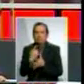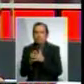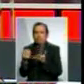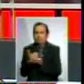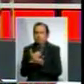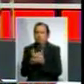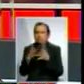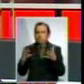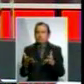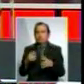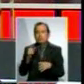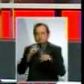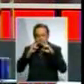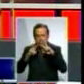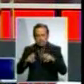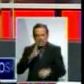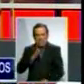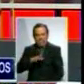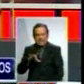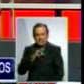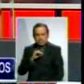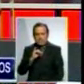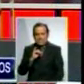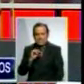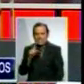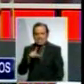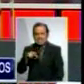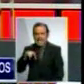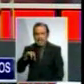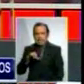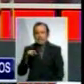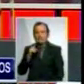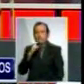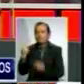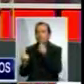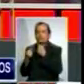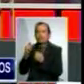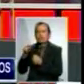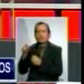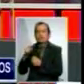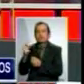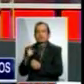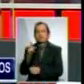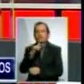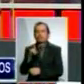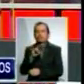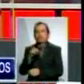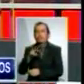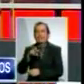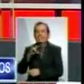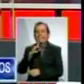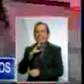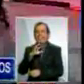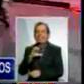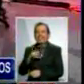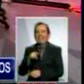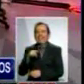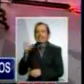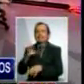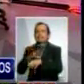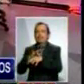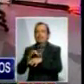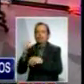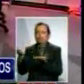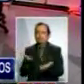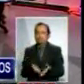bueno para analizar esta decisión de las isapres shenzhen en el estilo conversamos con el superintendente de salud sebastián pablo está el superintendente